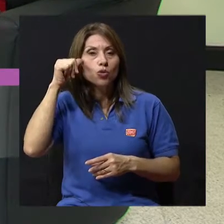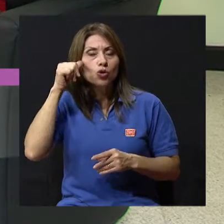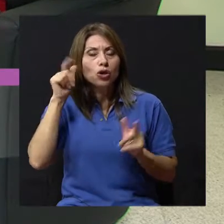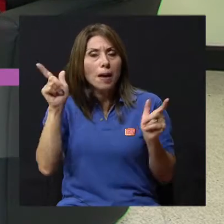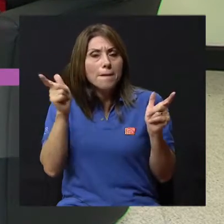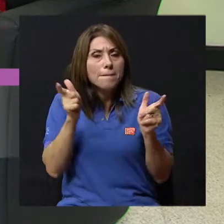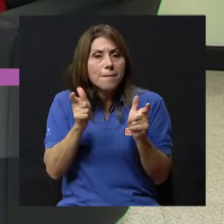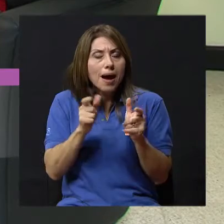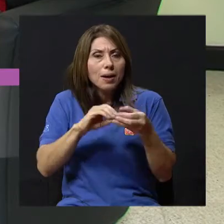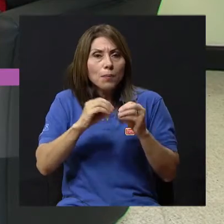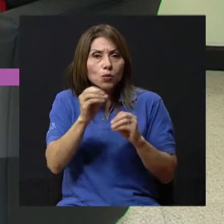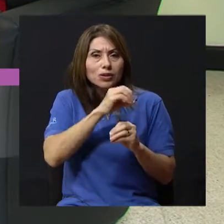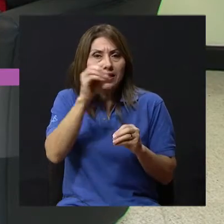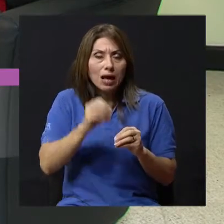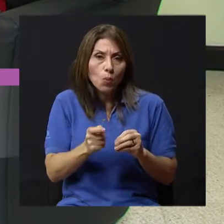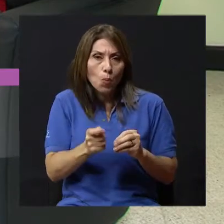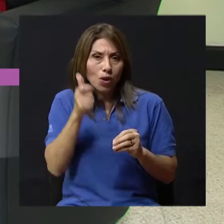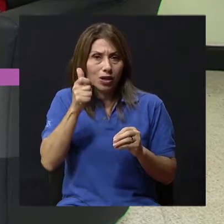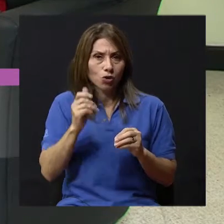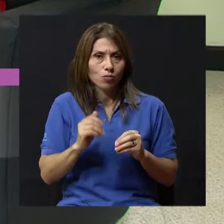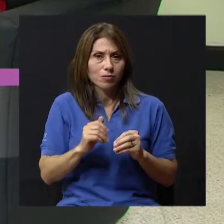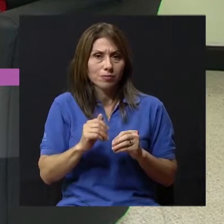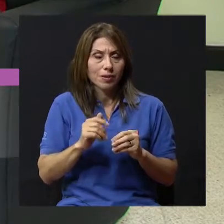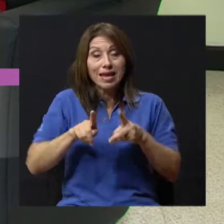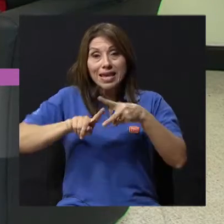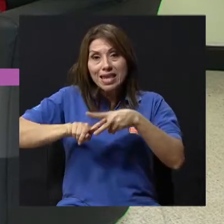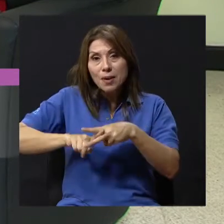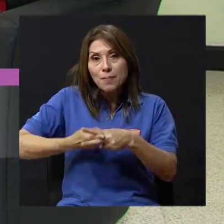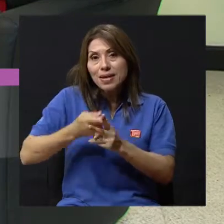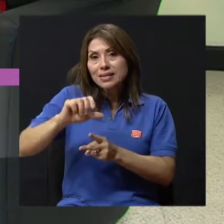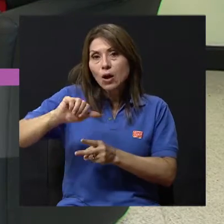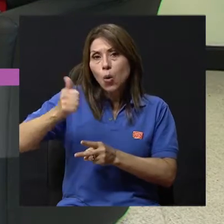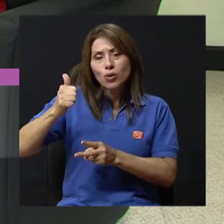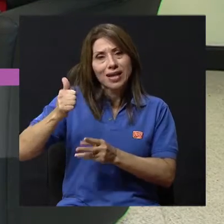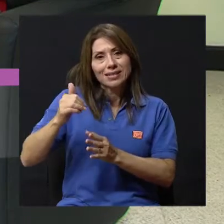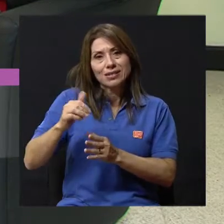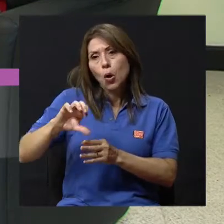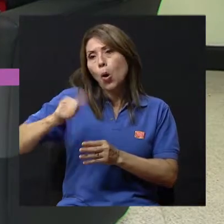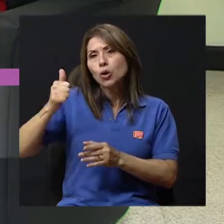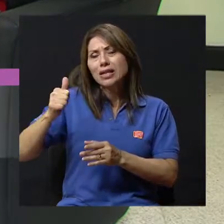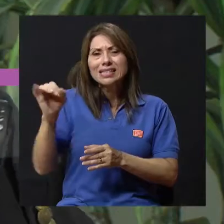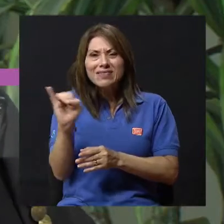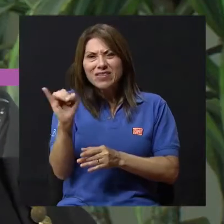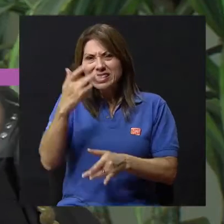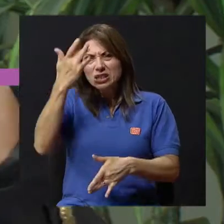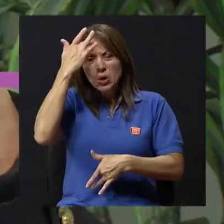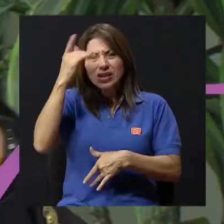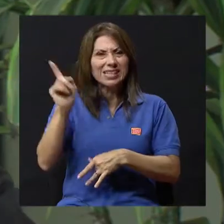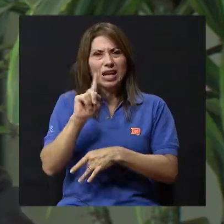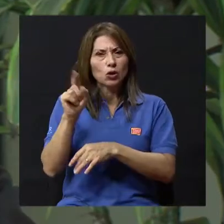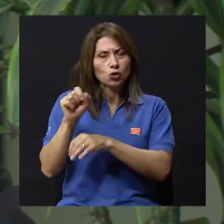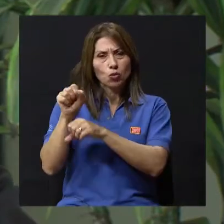y baja un poquito. Y empiezan a aparecer otras, como son las infecciones atípicas,